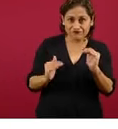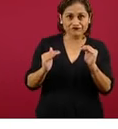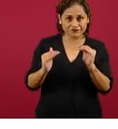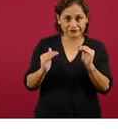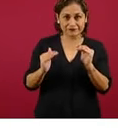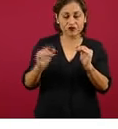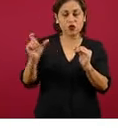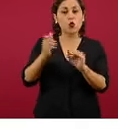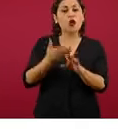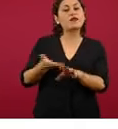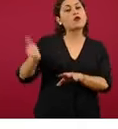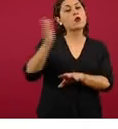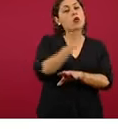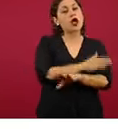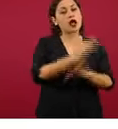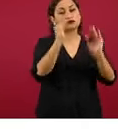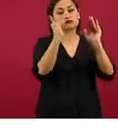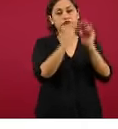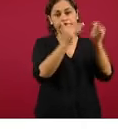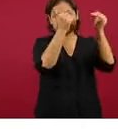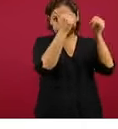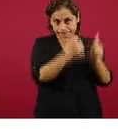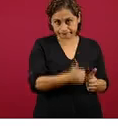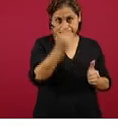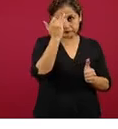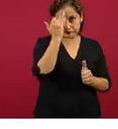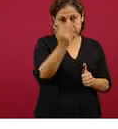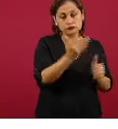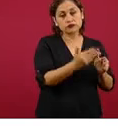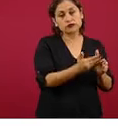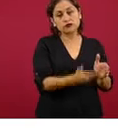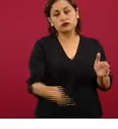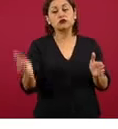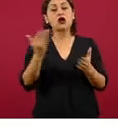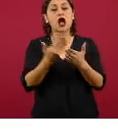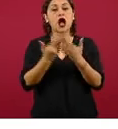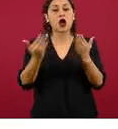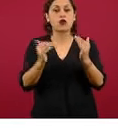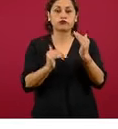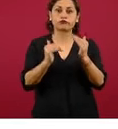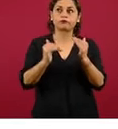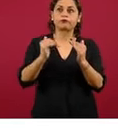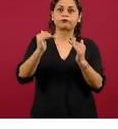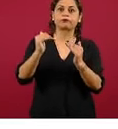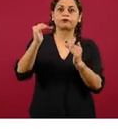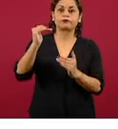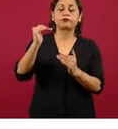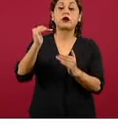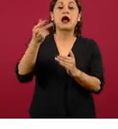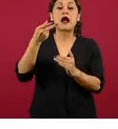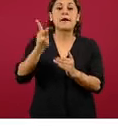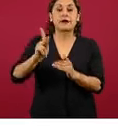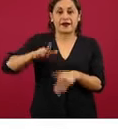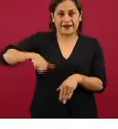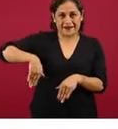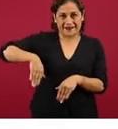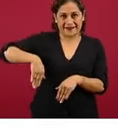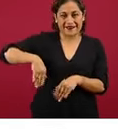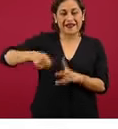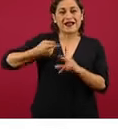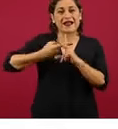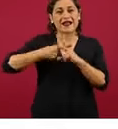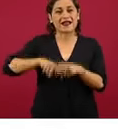Nacional de Sana Distancia, cómo se ha mantenido, se fue incrementando, y justo en los últimos días, que es cuando se aplicó el semáforo